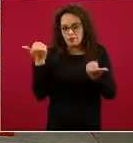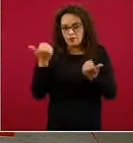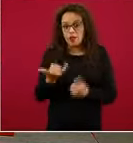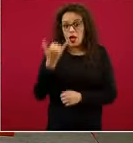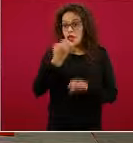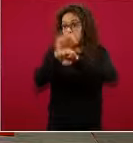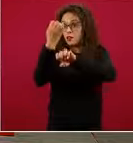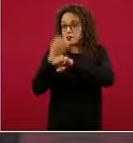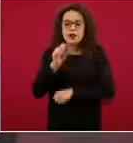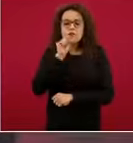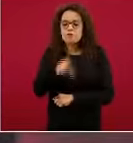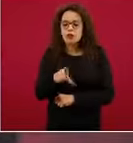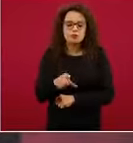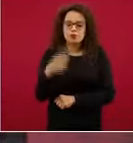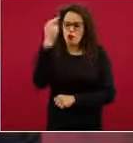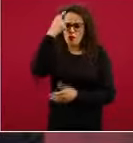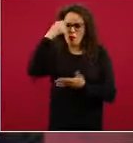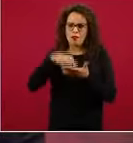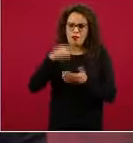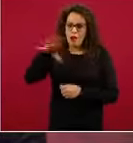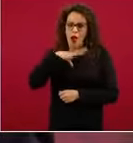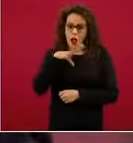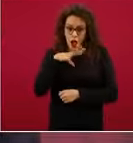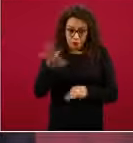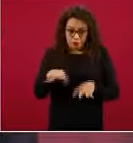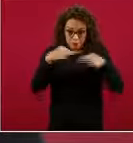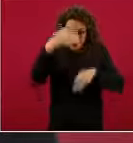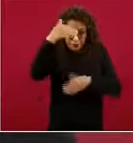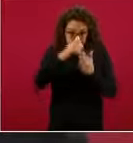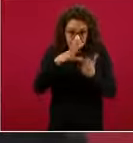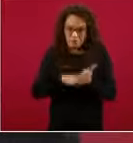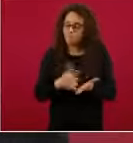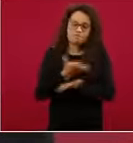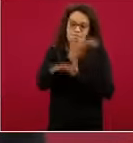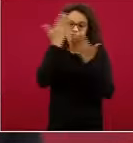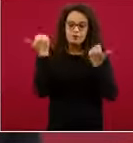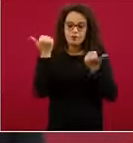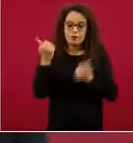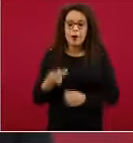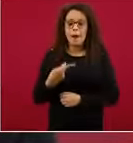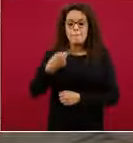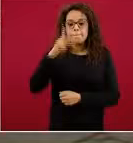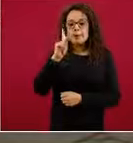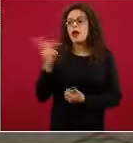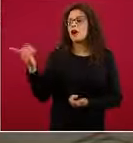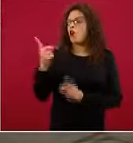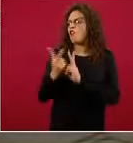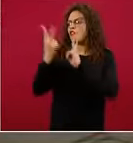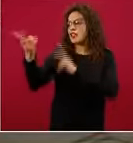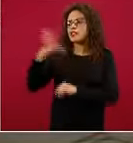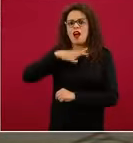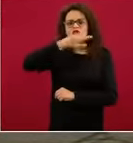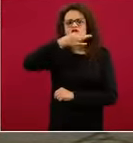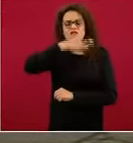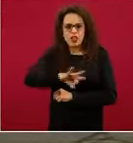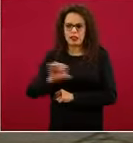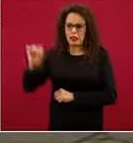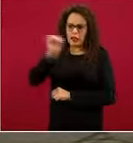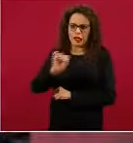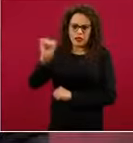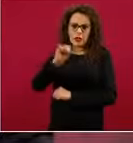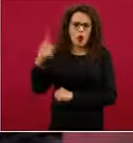entidad federativa, pero apreciativamente, si uno ve que el vecino no me dejó dormir el sábado porque tenía una fiesta